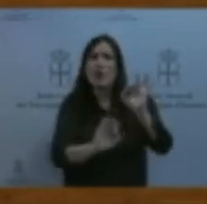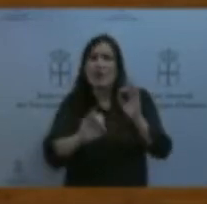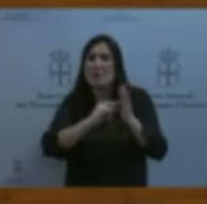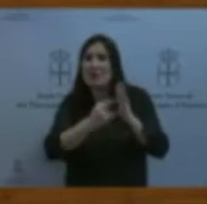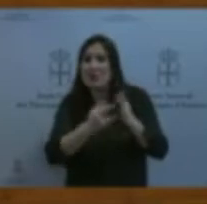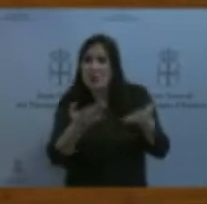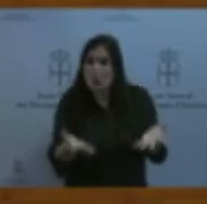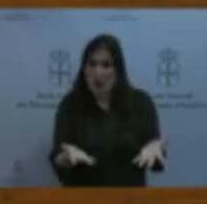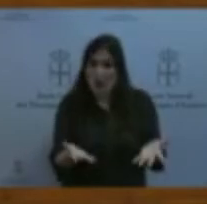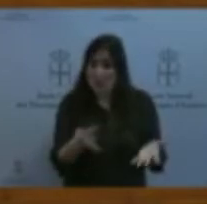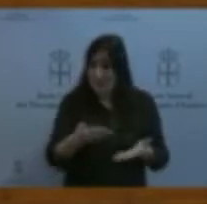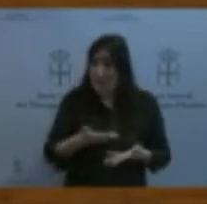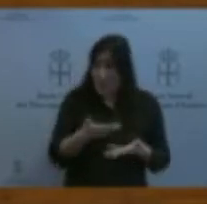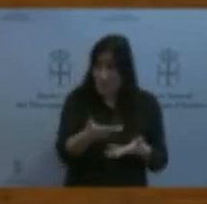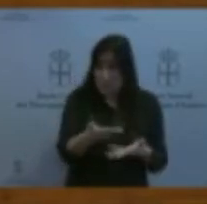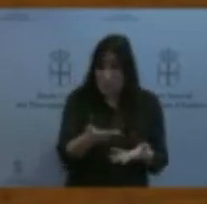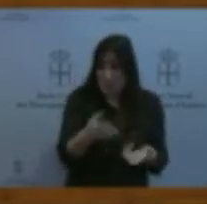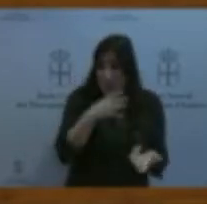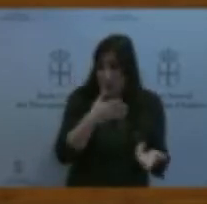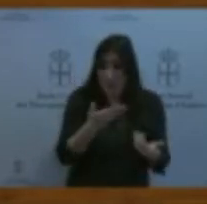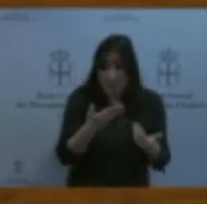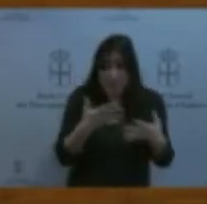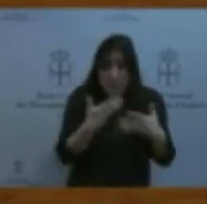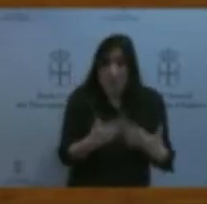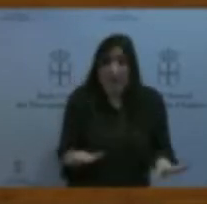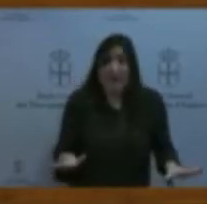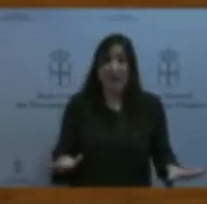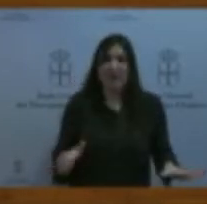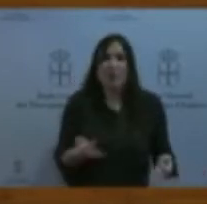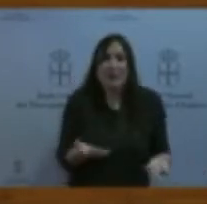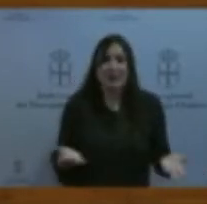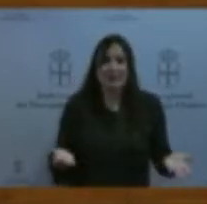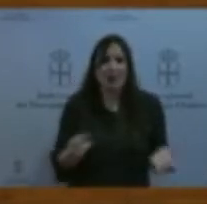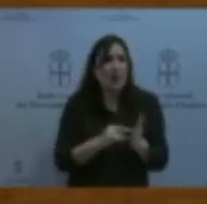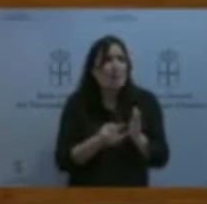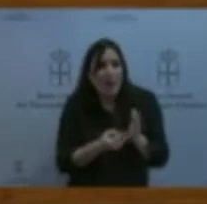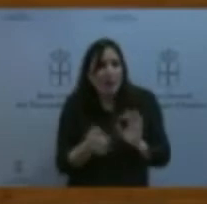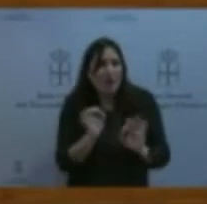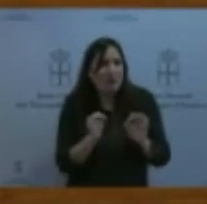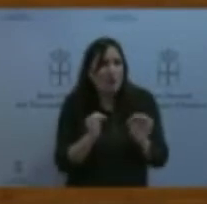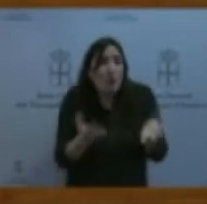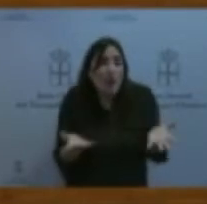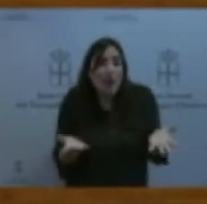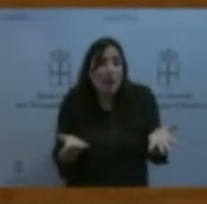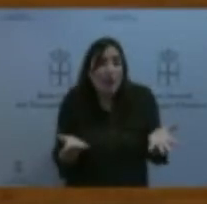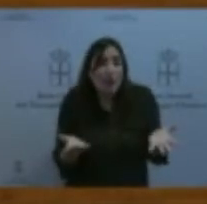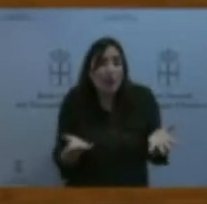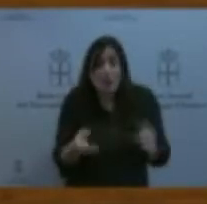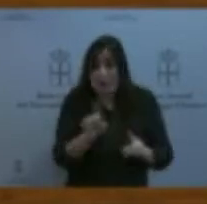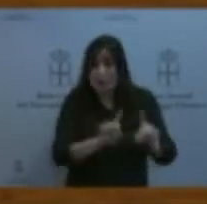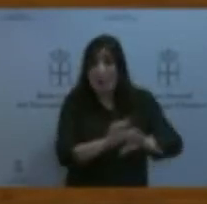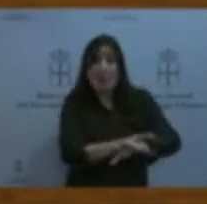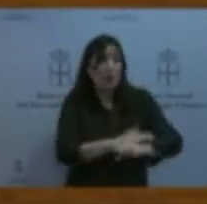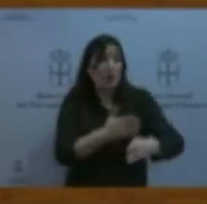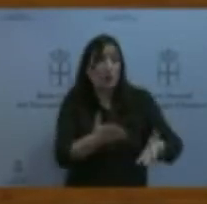ya. ¿Cuál es el plan que tienen? Y yo le pregunto, claro, el problema aquí con este Gobierno es que, como ustedes tienen troceada la política de I+D+I